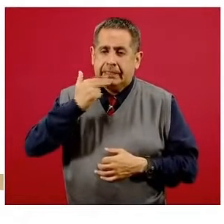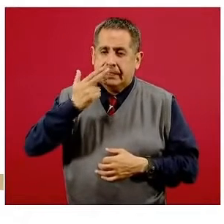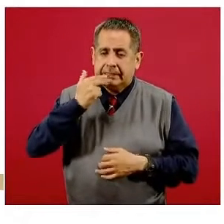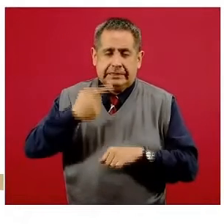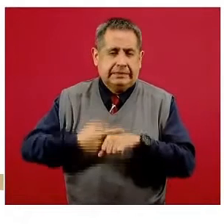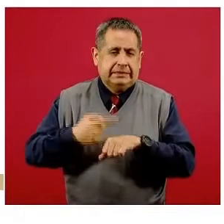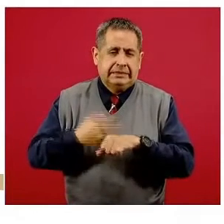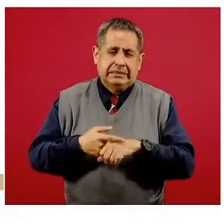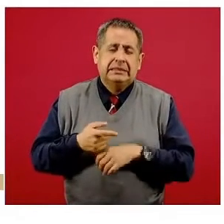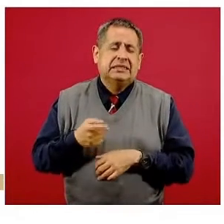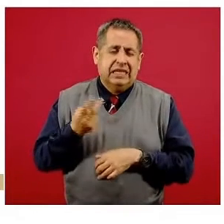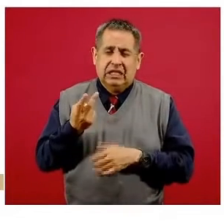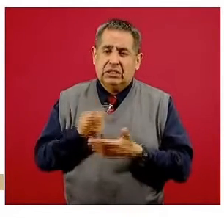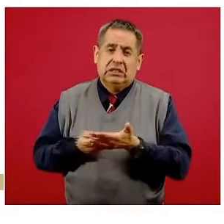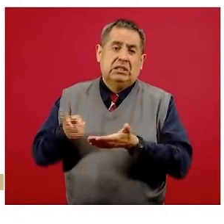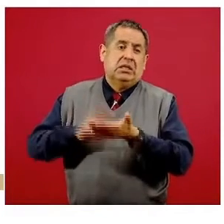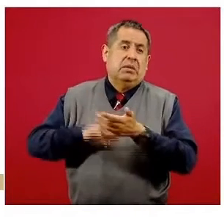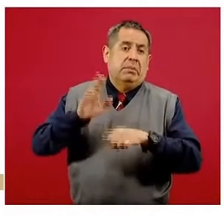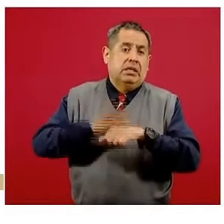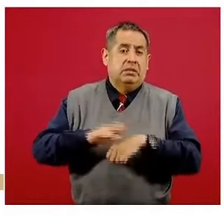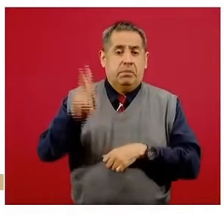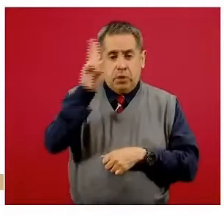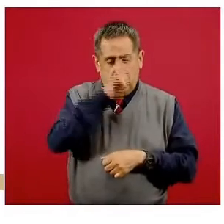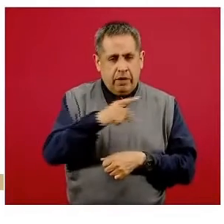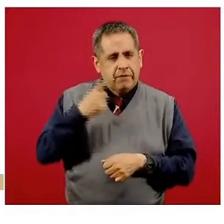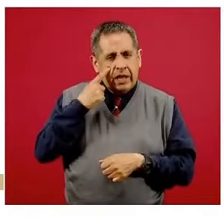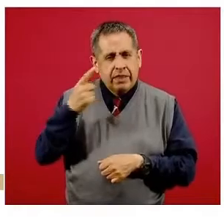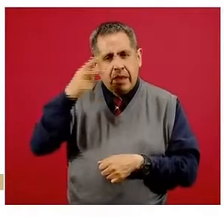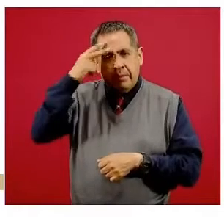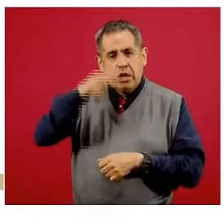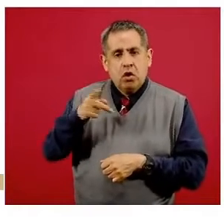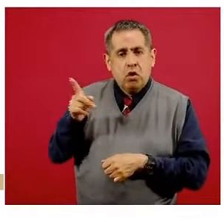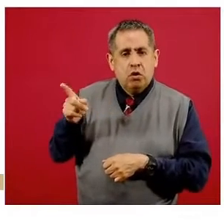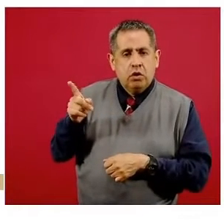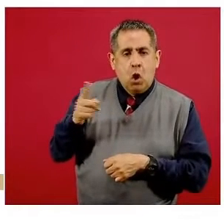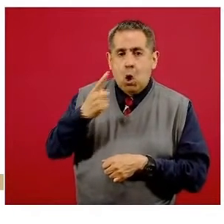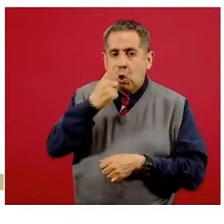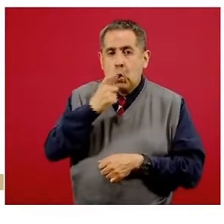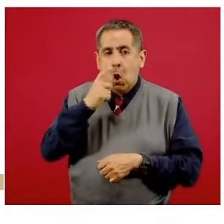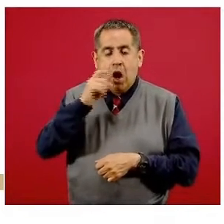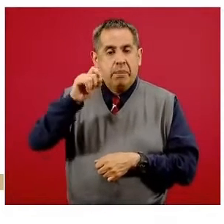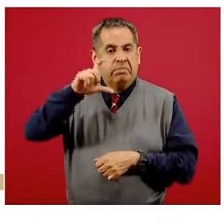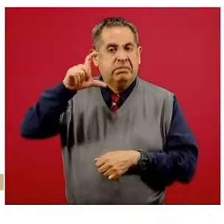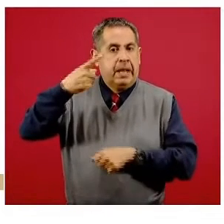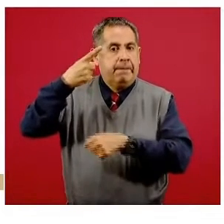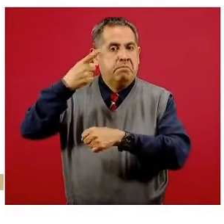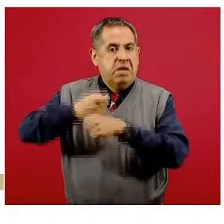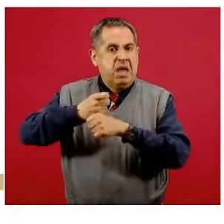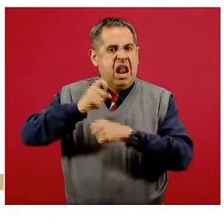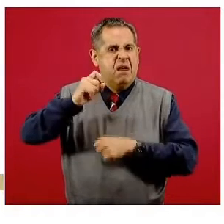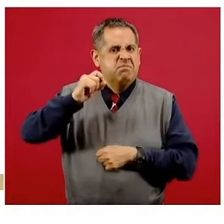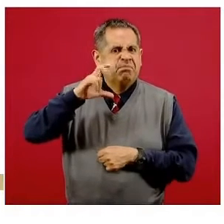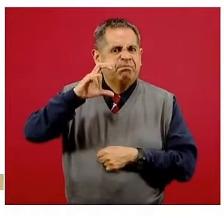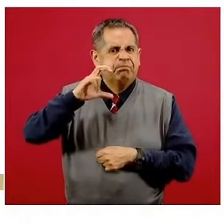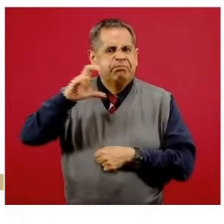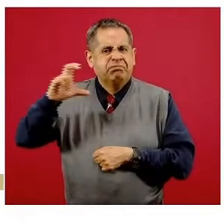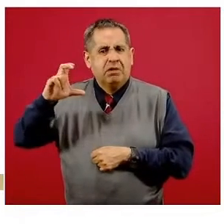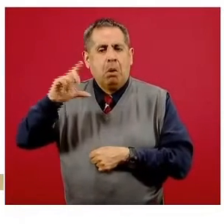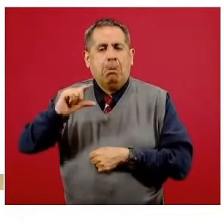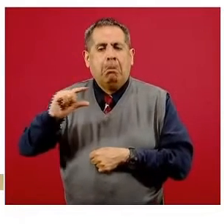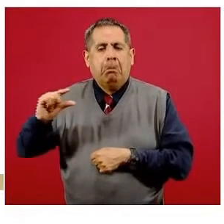las comorbilidades. Y fíjense ustedes dónde está México. México es la barrita roja, la primera de todas estas,